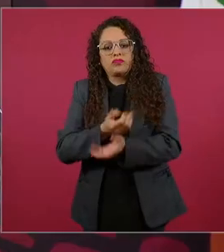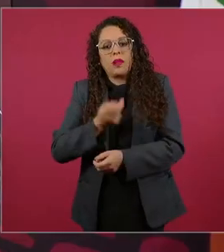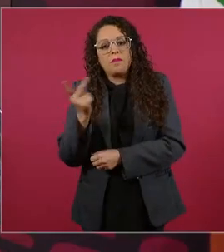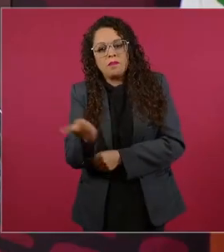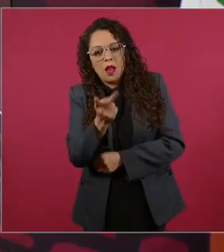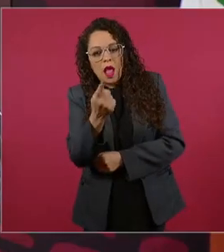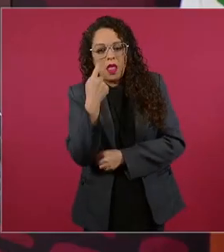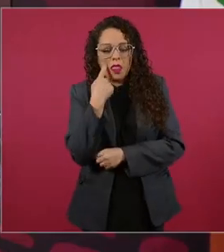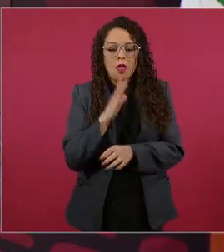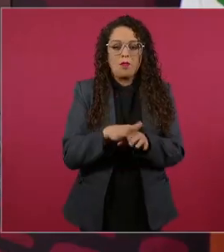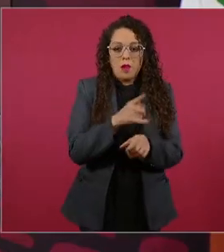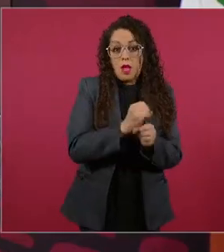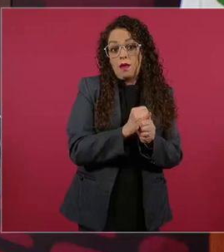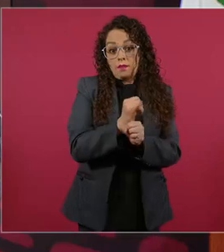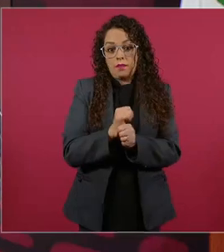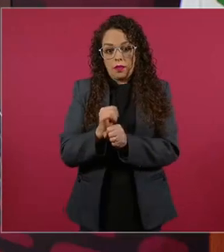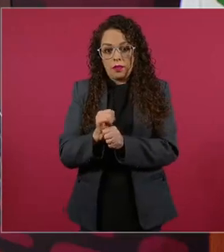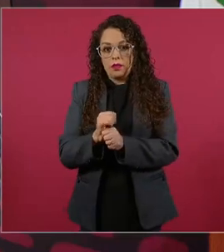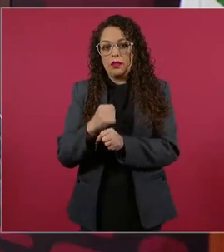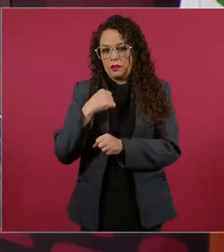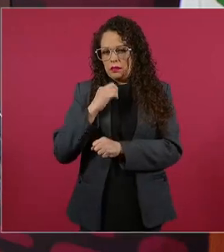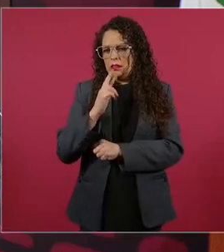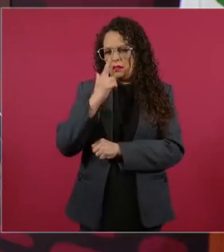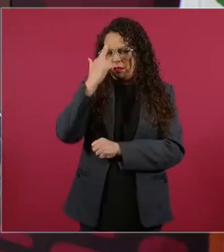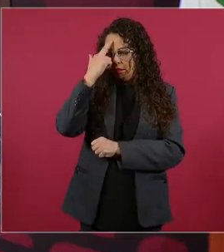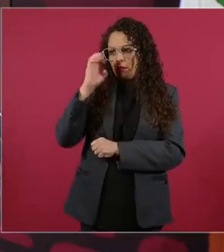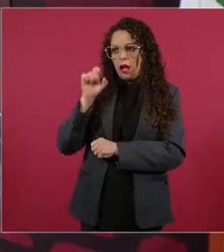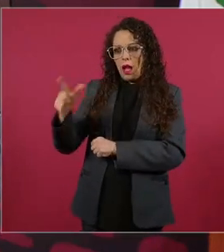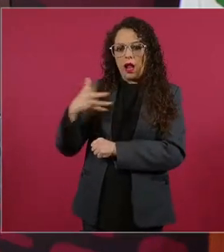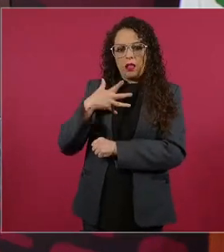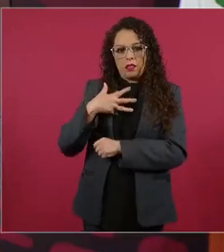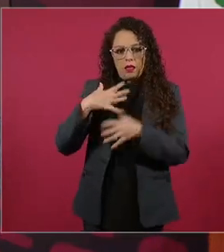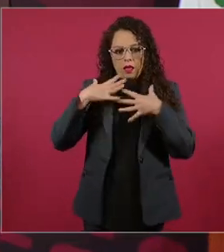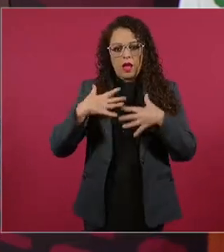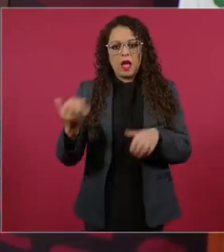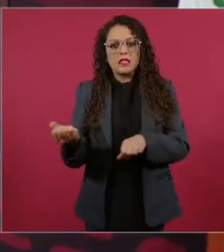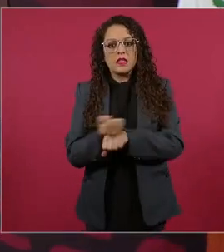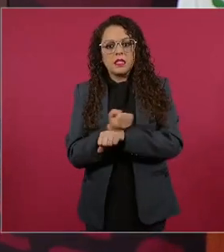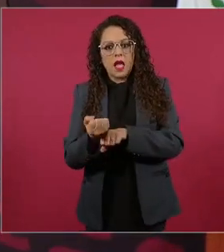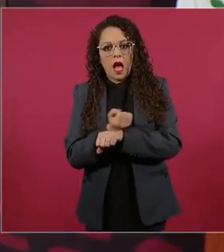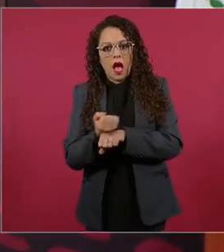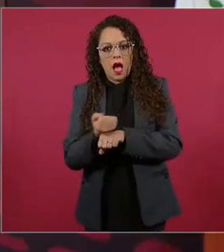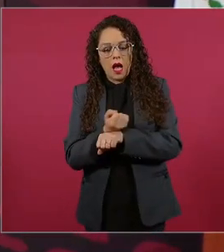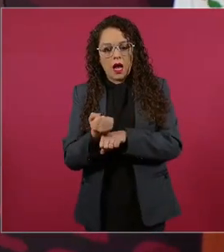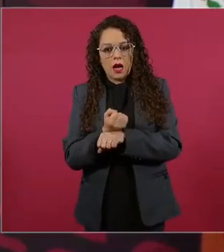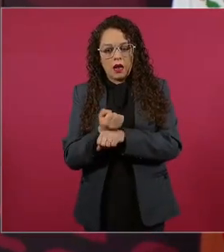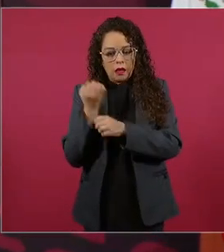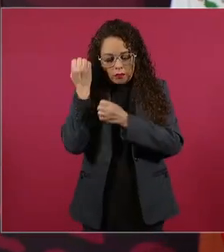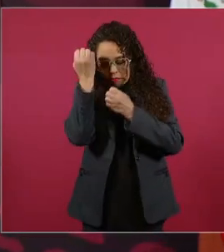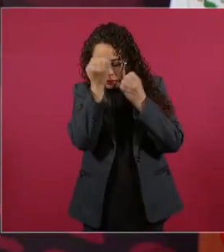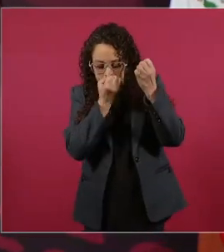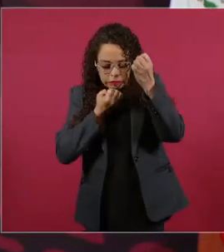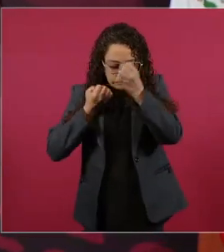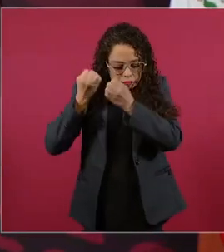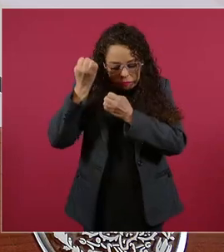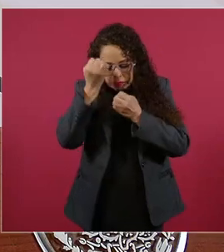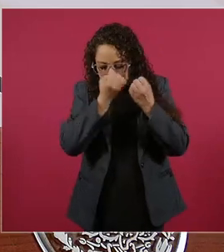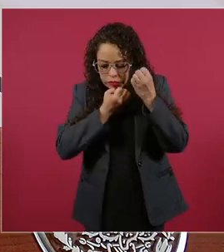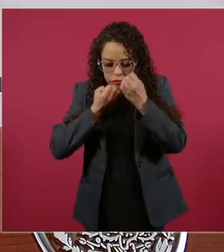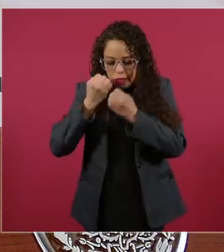él aparecía con sangre, que se demostró después que sí era de Colosio, pero